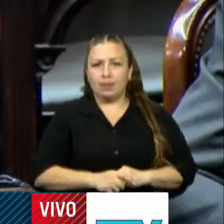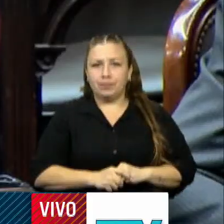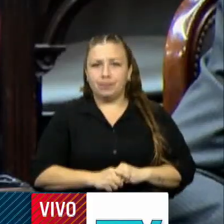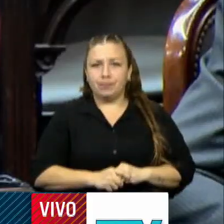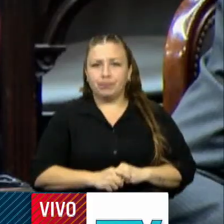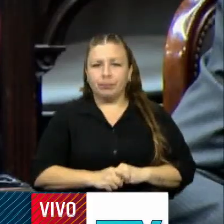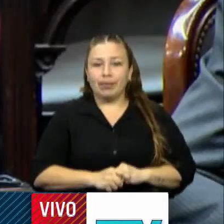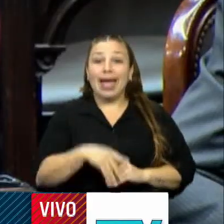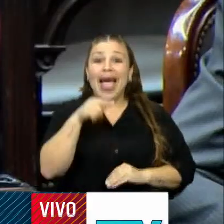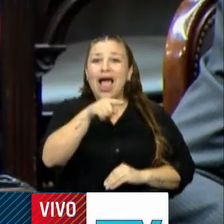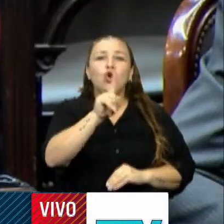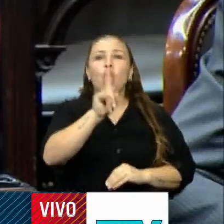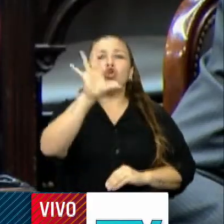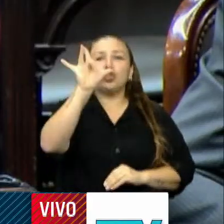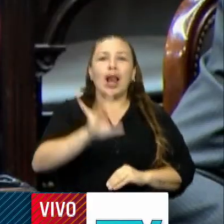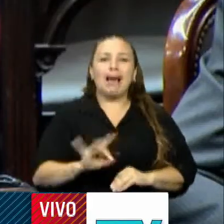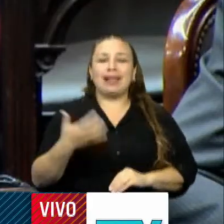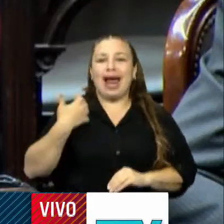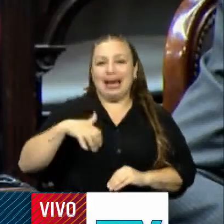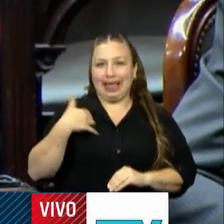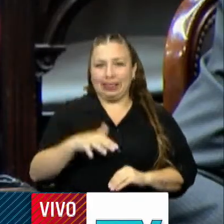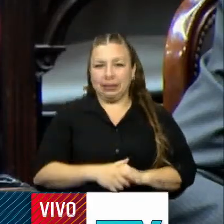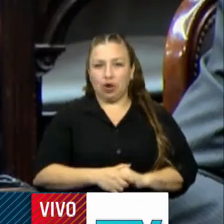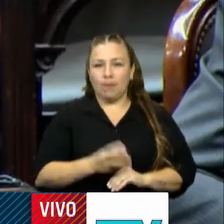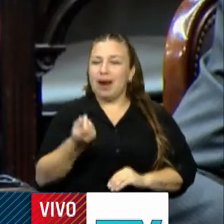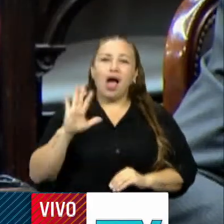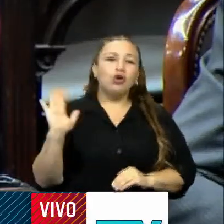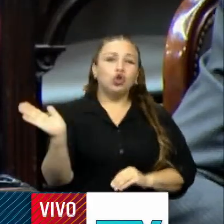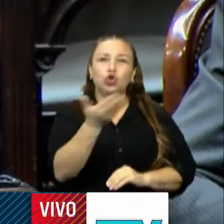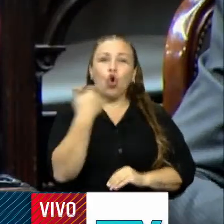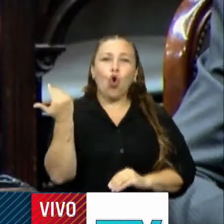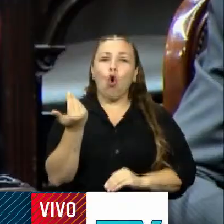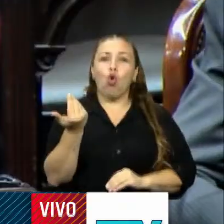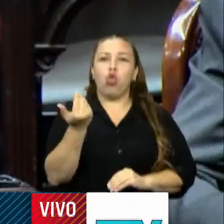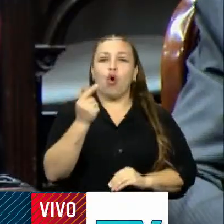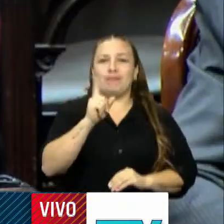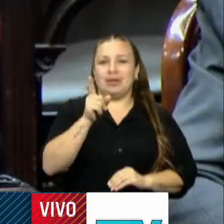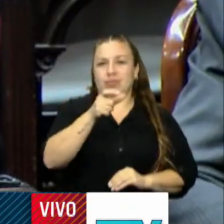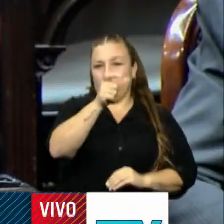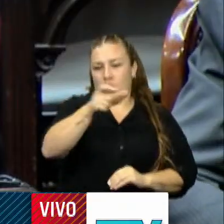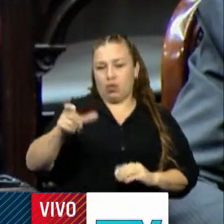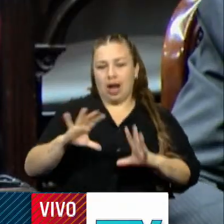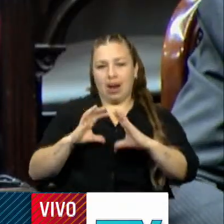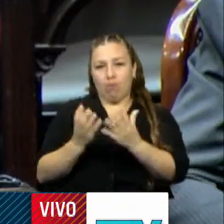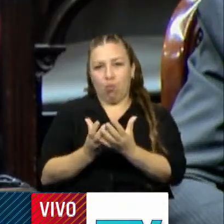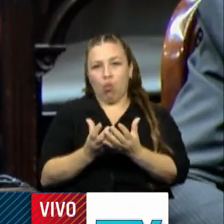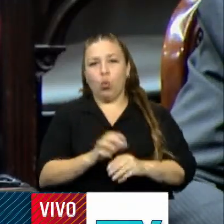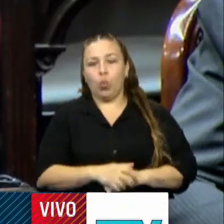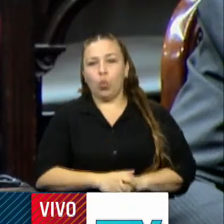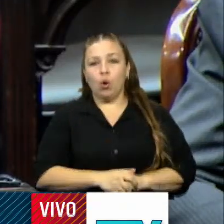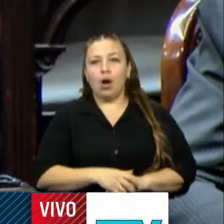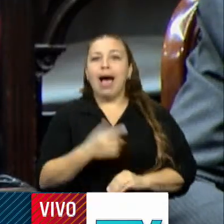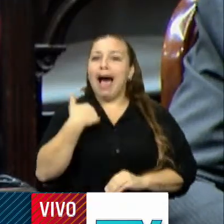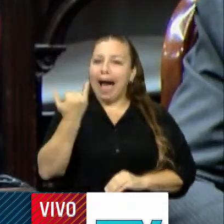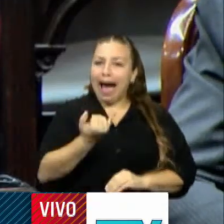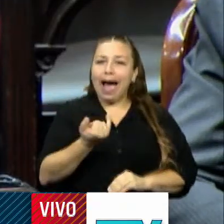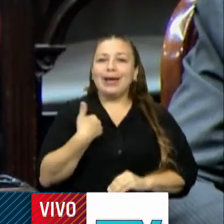no solamente para los argentinos, sino para toda la humanidad. Y lógicamente todos nos queda una